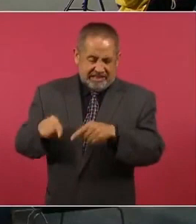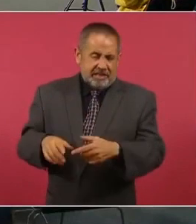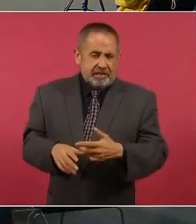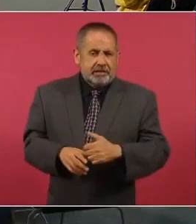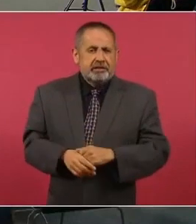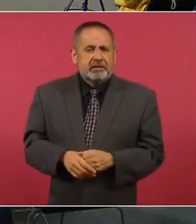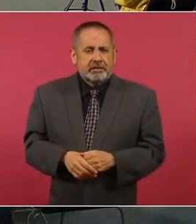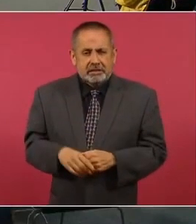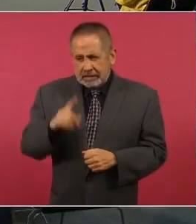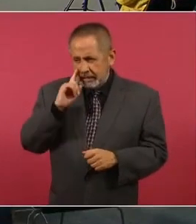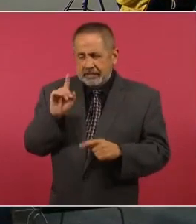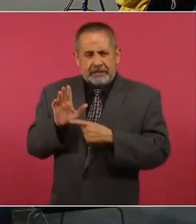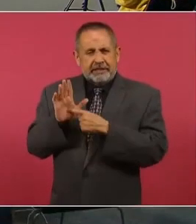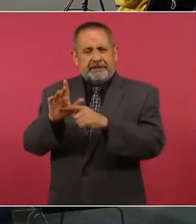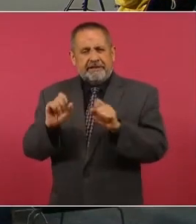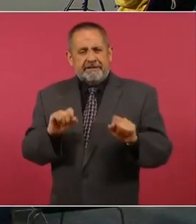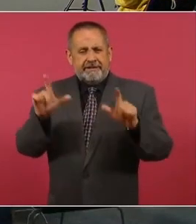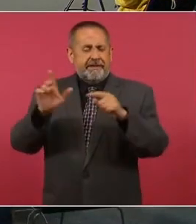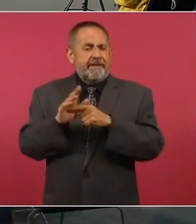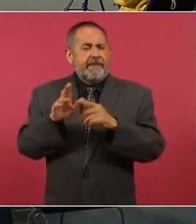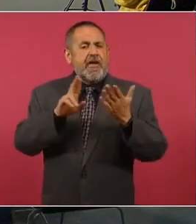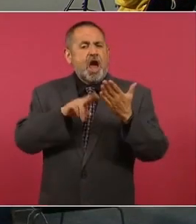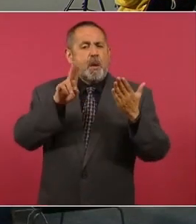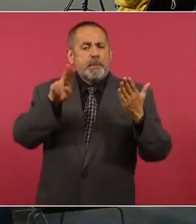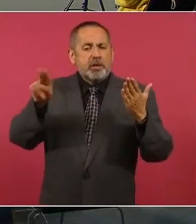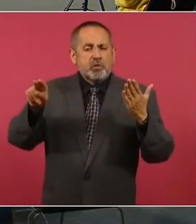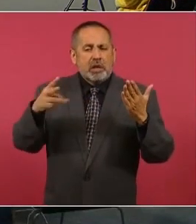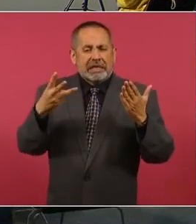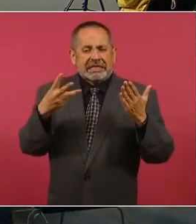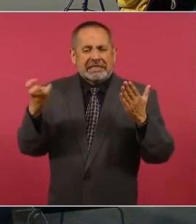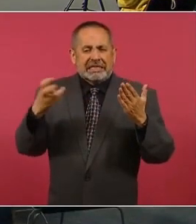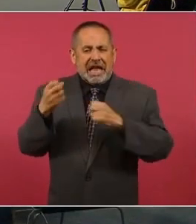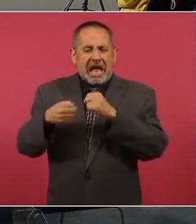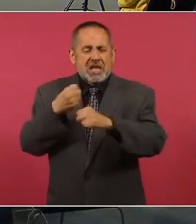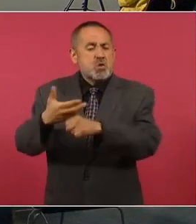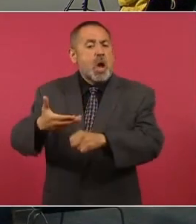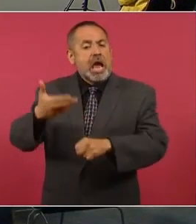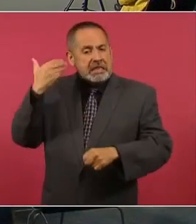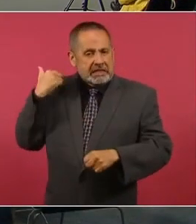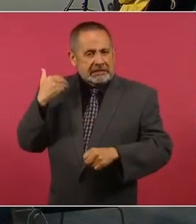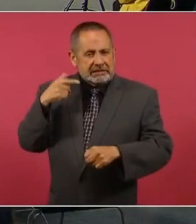¿Por qué no pones la pintura de 300 años antes